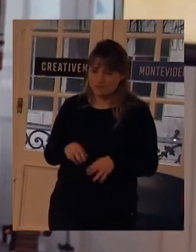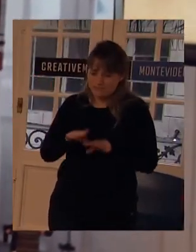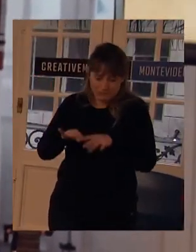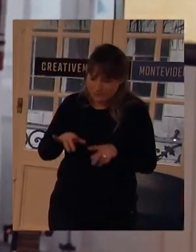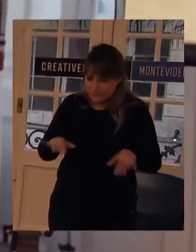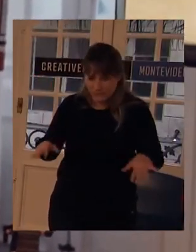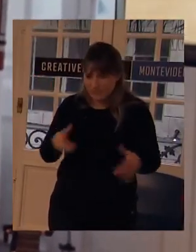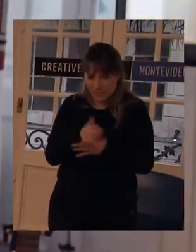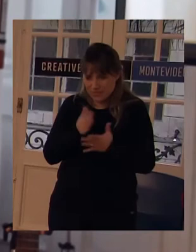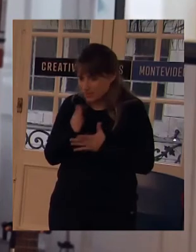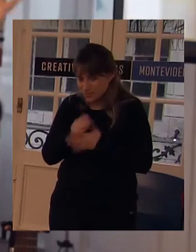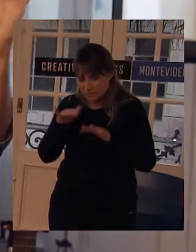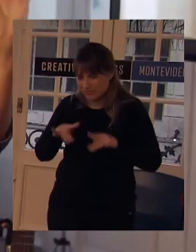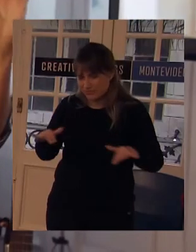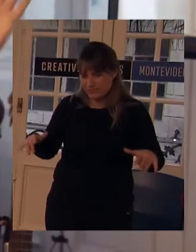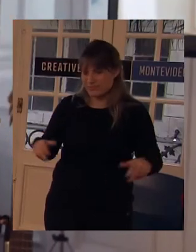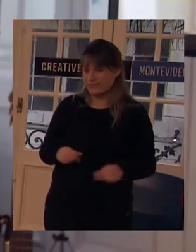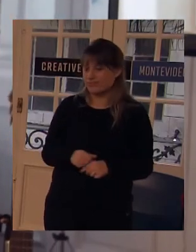difícil.